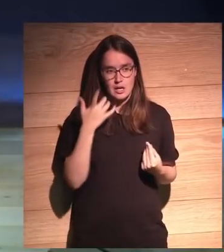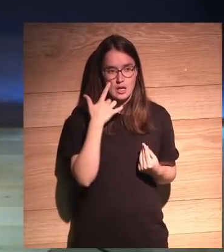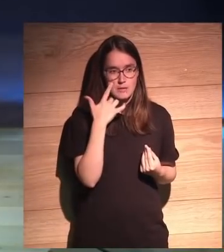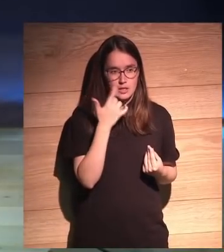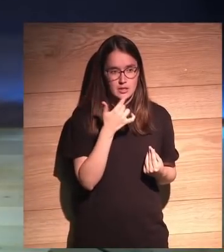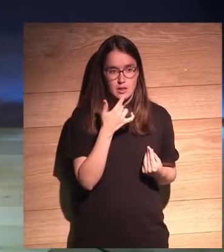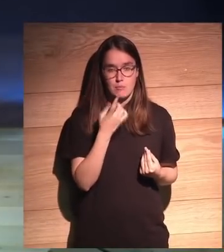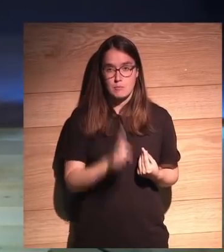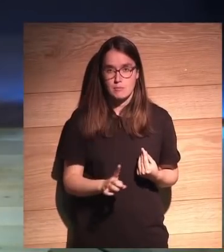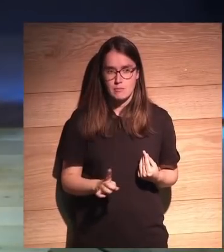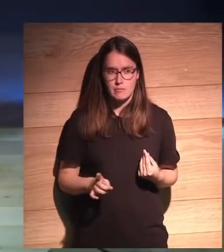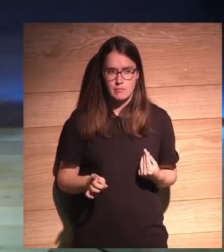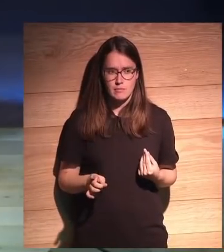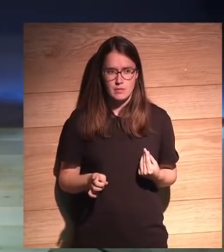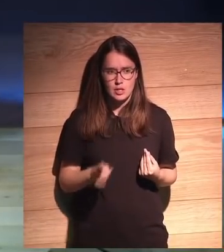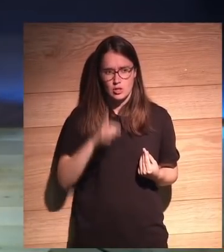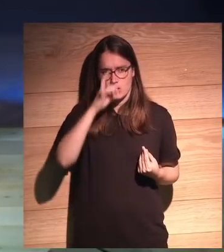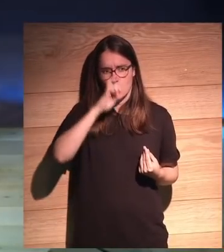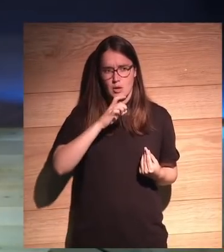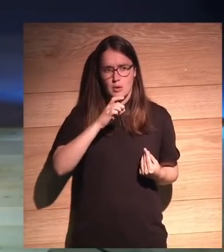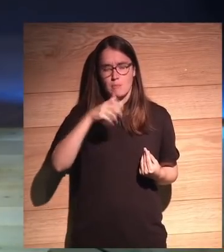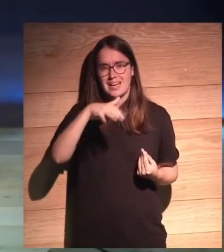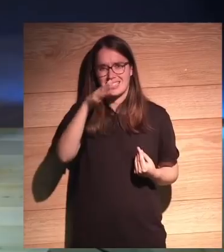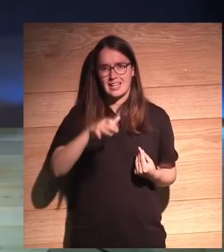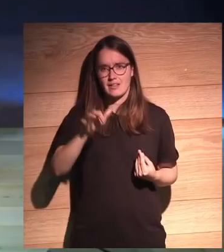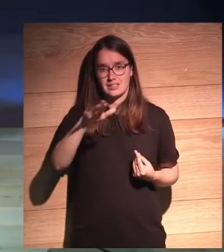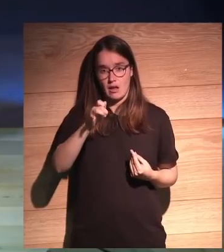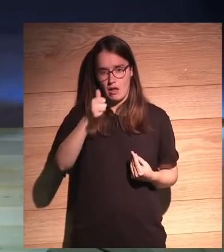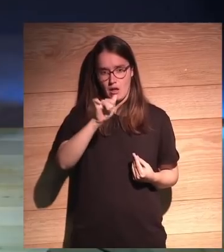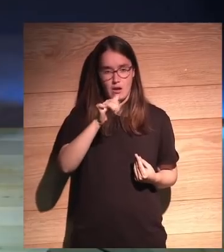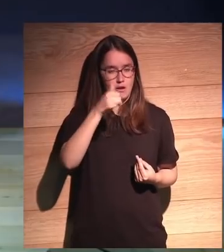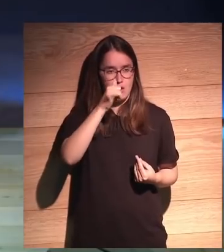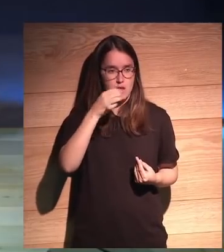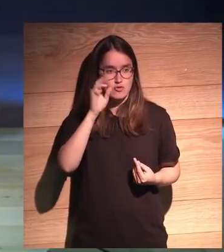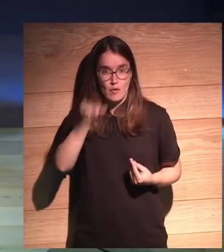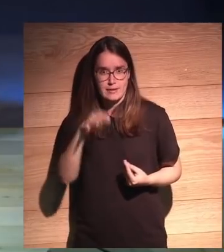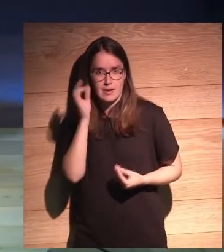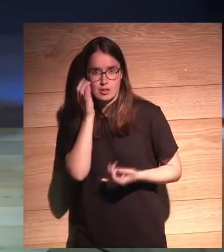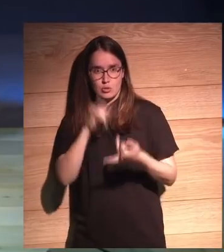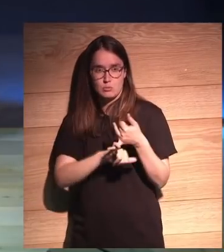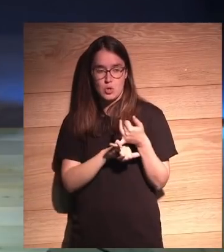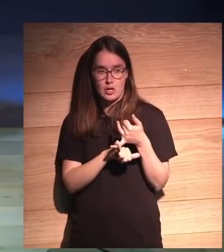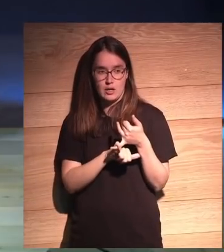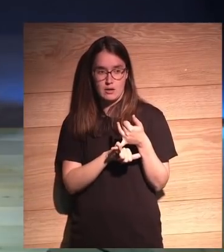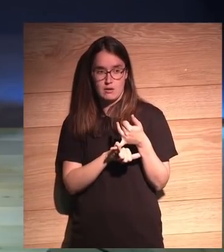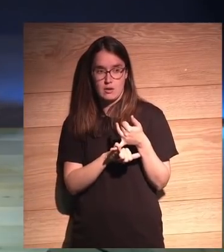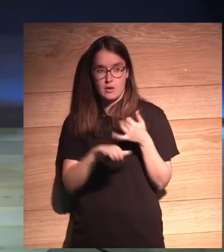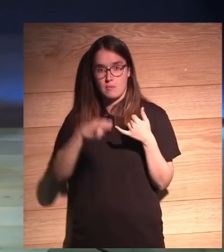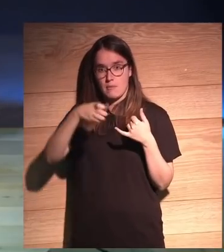relativamente poco. Gregorio Martínez Sierra era él y resulta que no era él, era su mujer María Lejárraga.